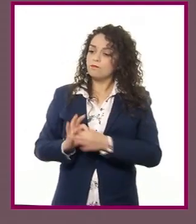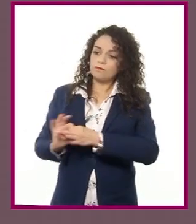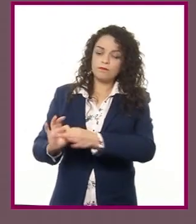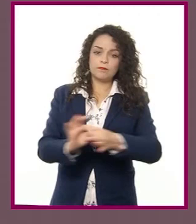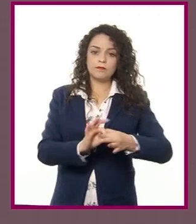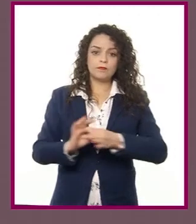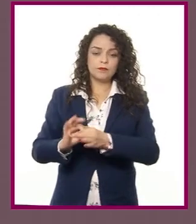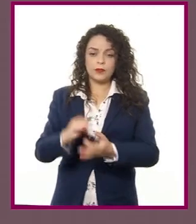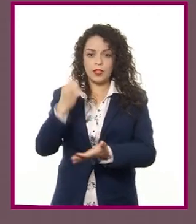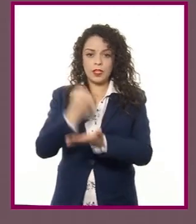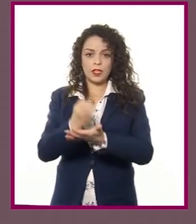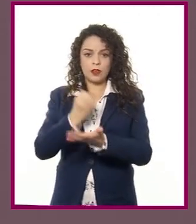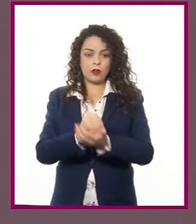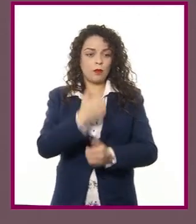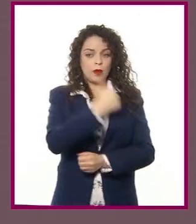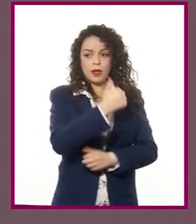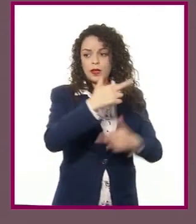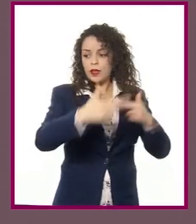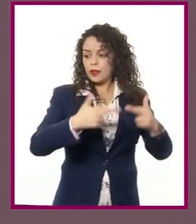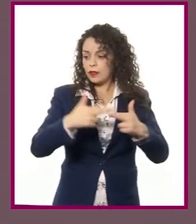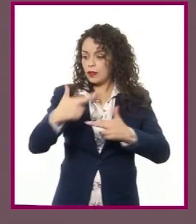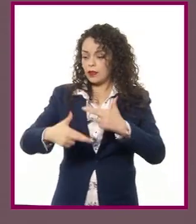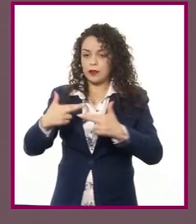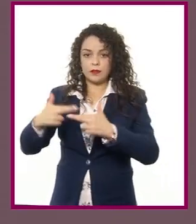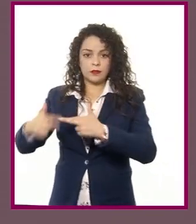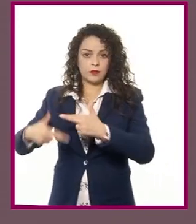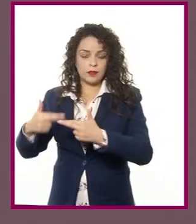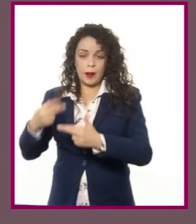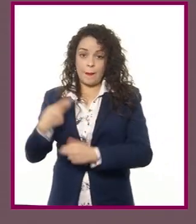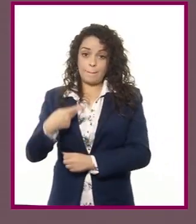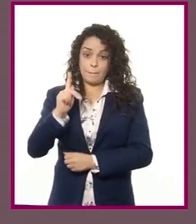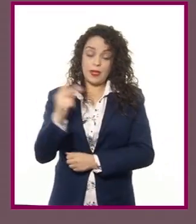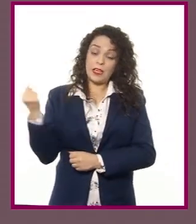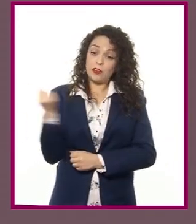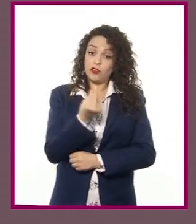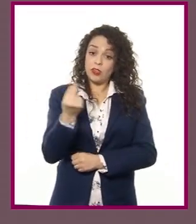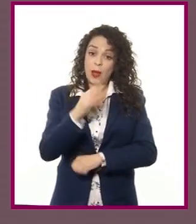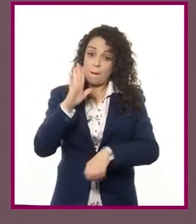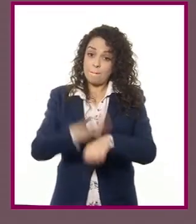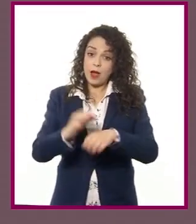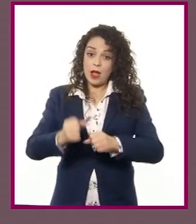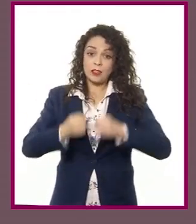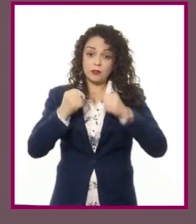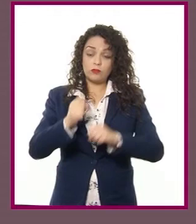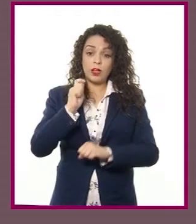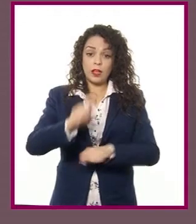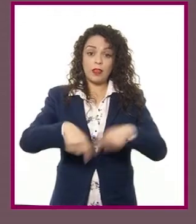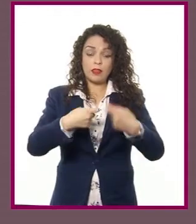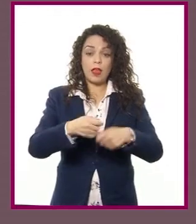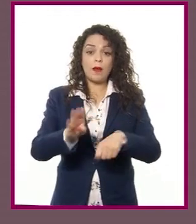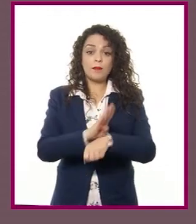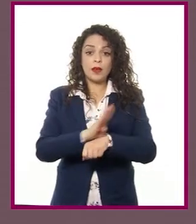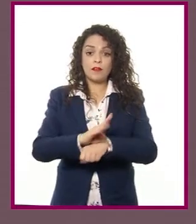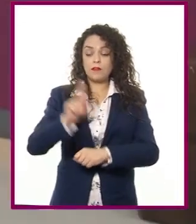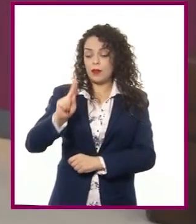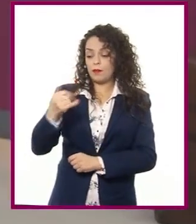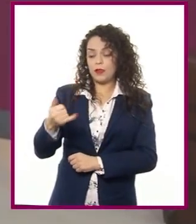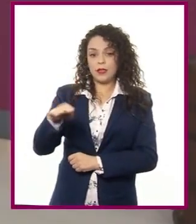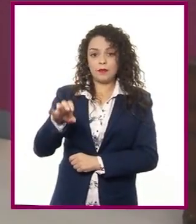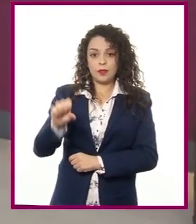regional, pero en esta ocasión se hace hincapié en la necesidad de fortalecer a las pequeñas y medianas empresas.